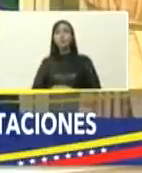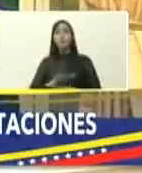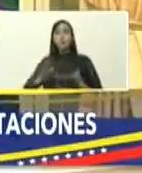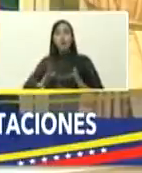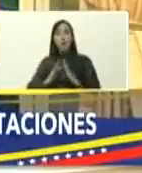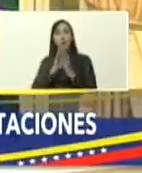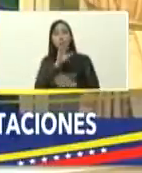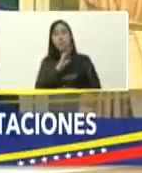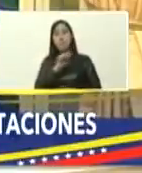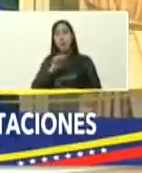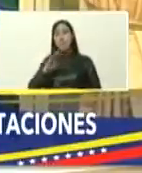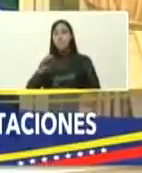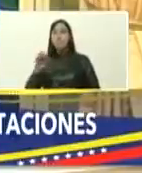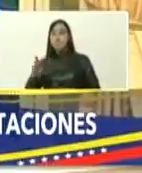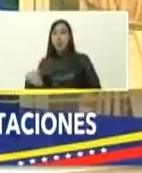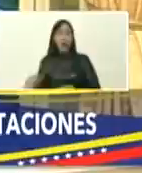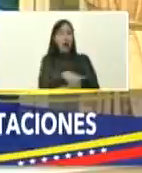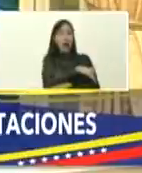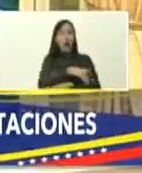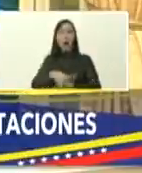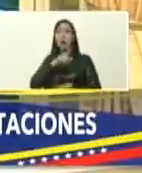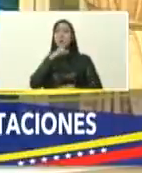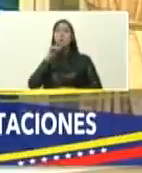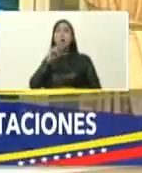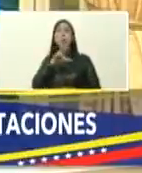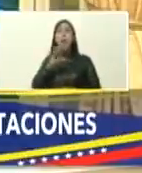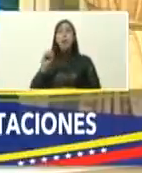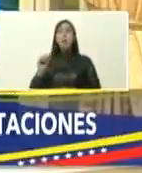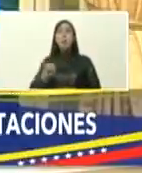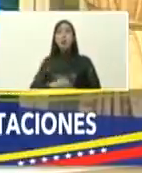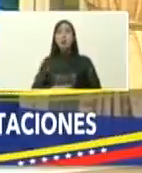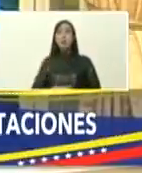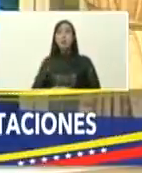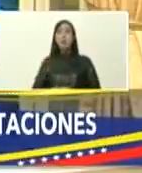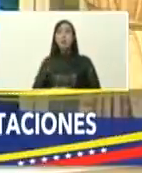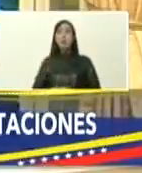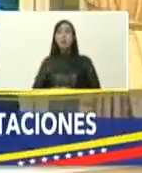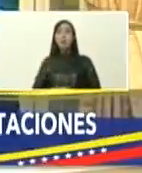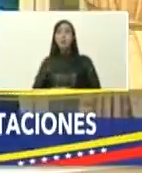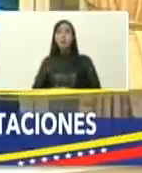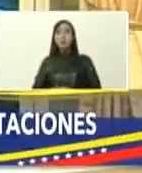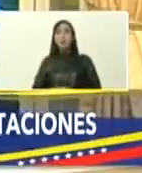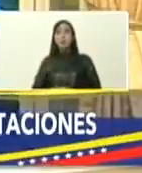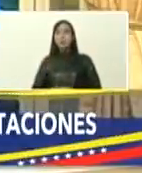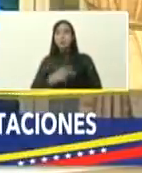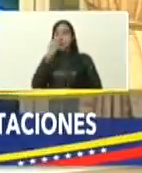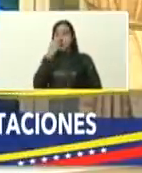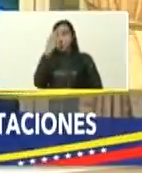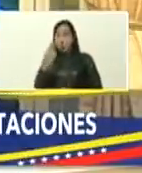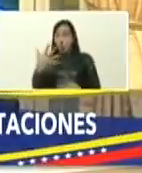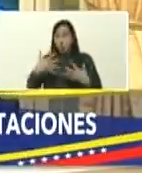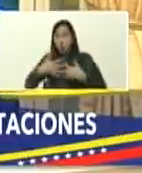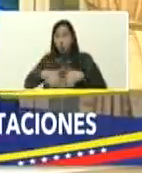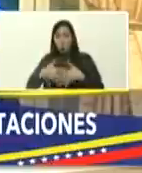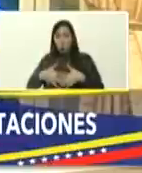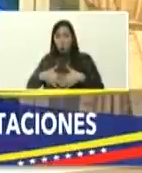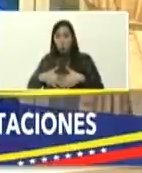municipio de Santa Bárbara, calle 30. ¿Ah? Allá está en la visita a la empresa